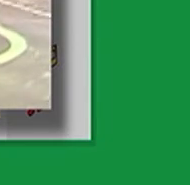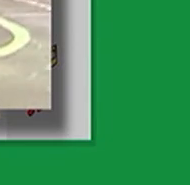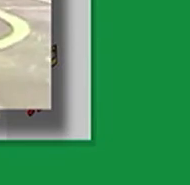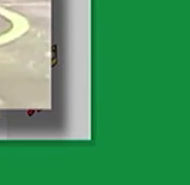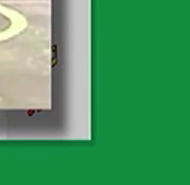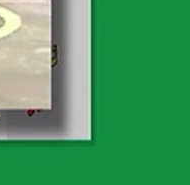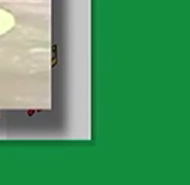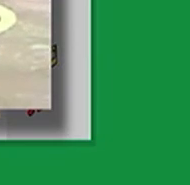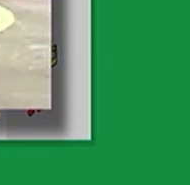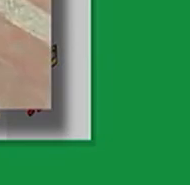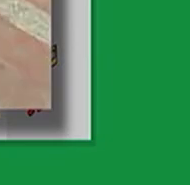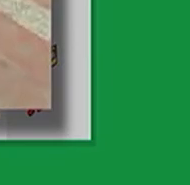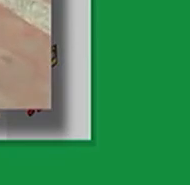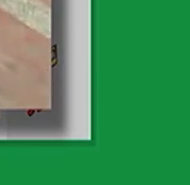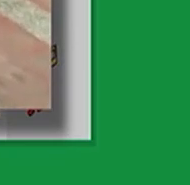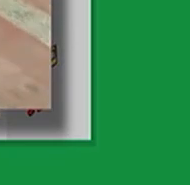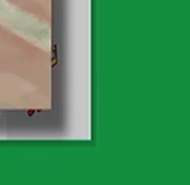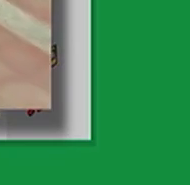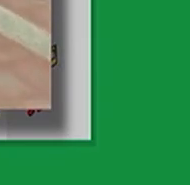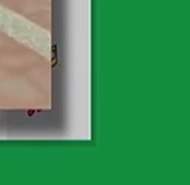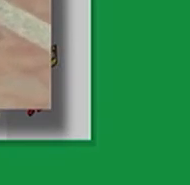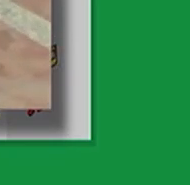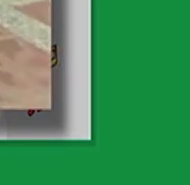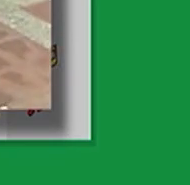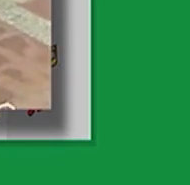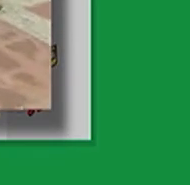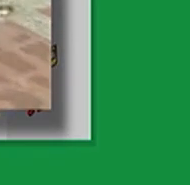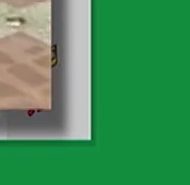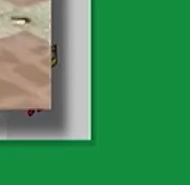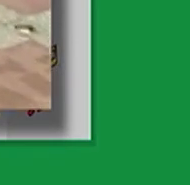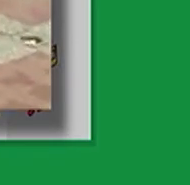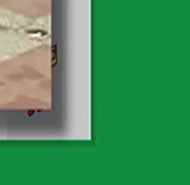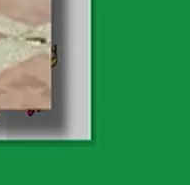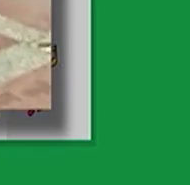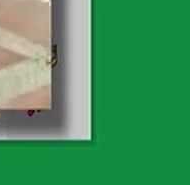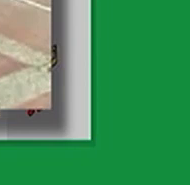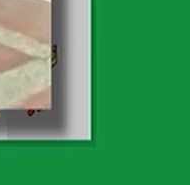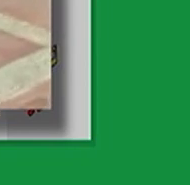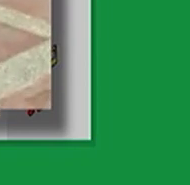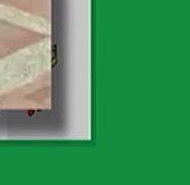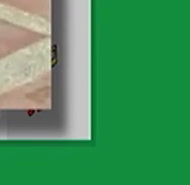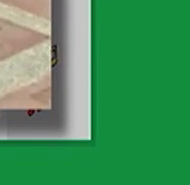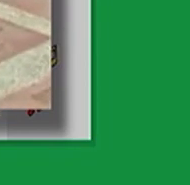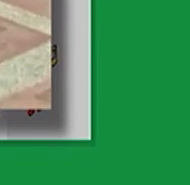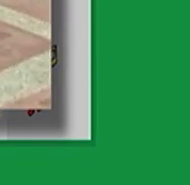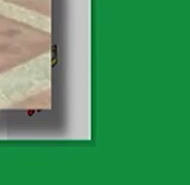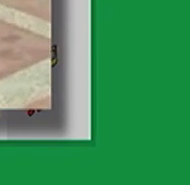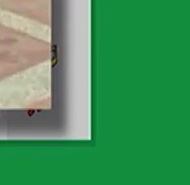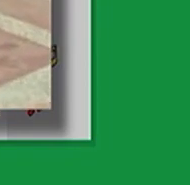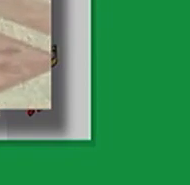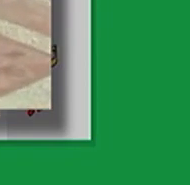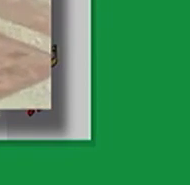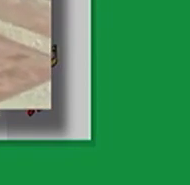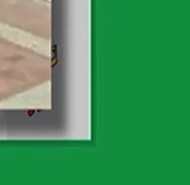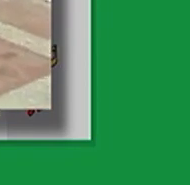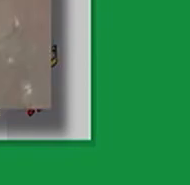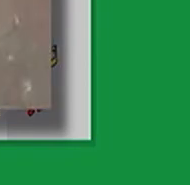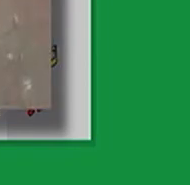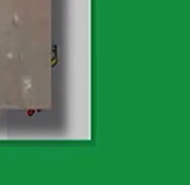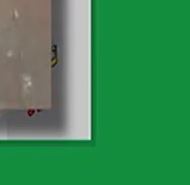partir del número 2. Tercero, regresa al inicio sin pisar el número donde está la